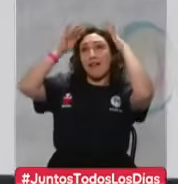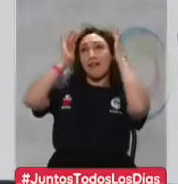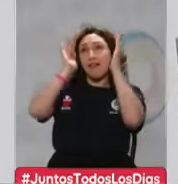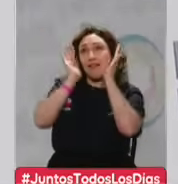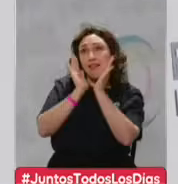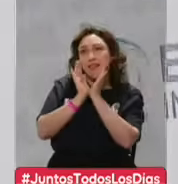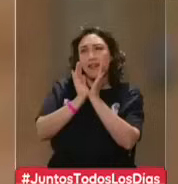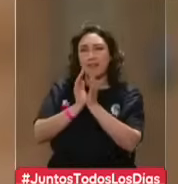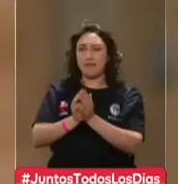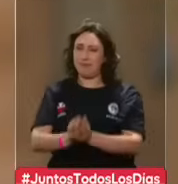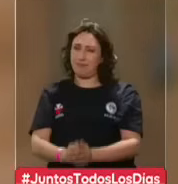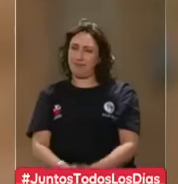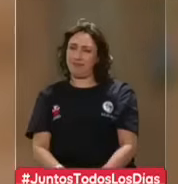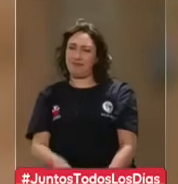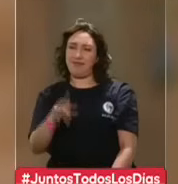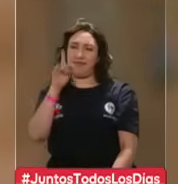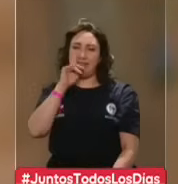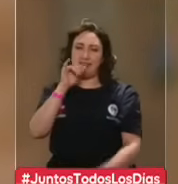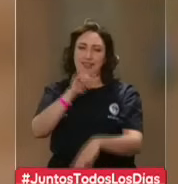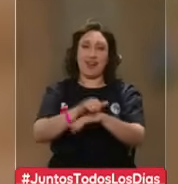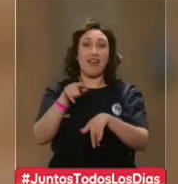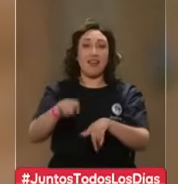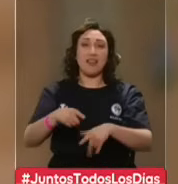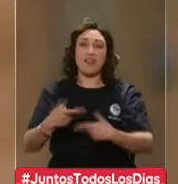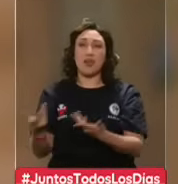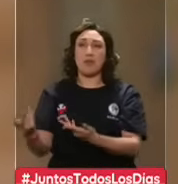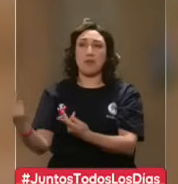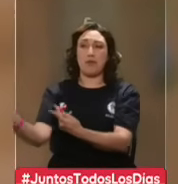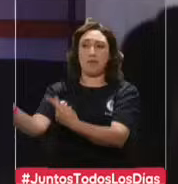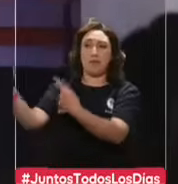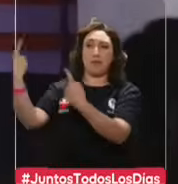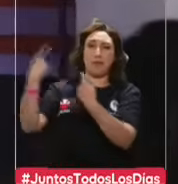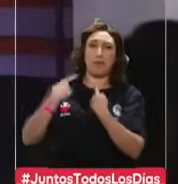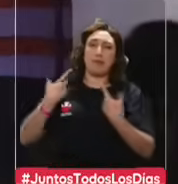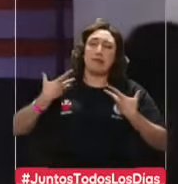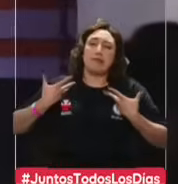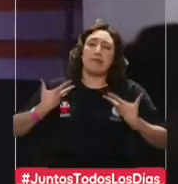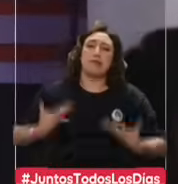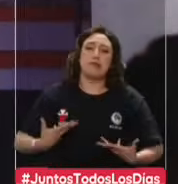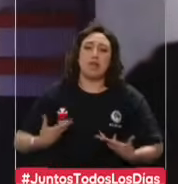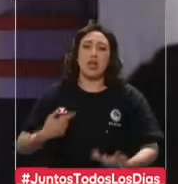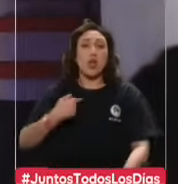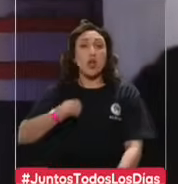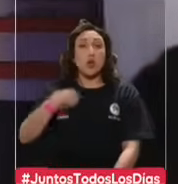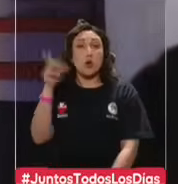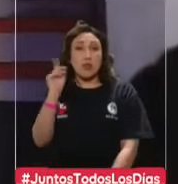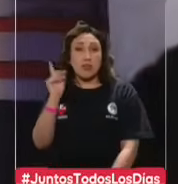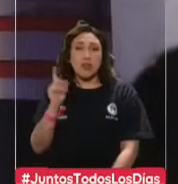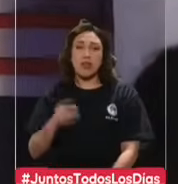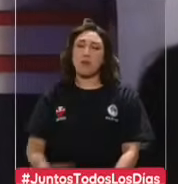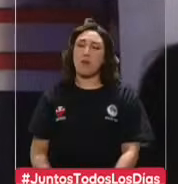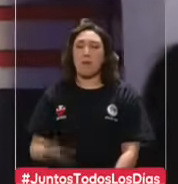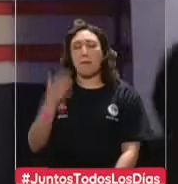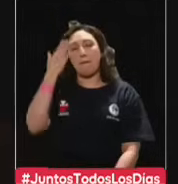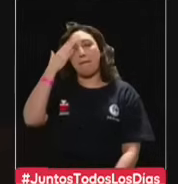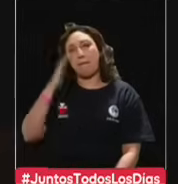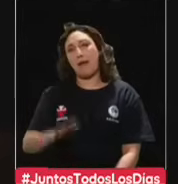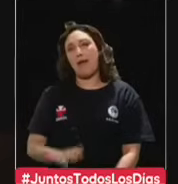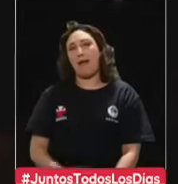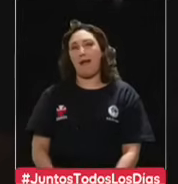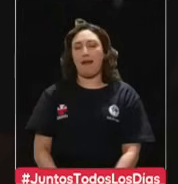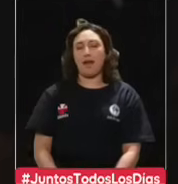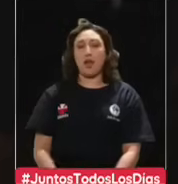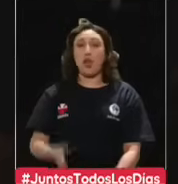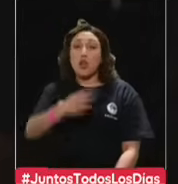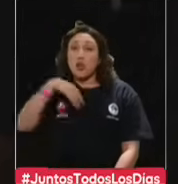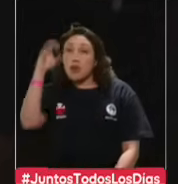hermosa, mentirosa. Es una carga que te la impone nomás. Soy una discapacitada tan penca, huevona, te juro. Nosotros vamos a